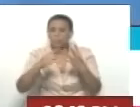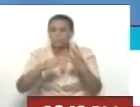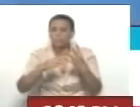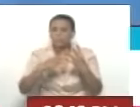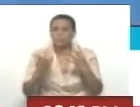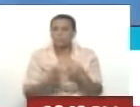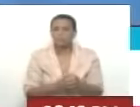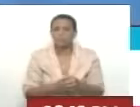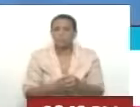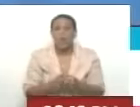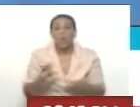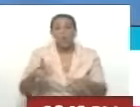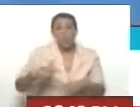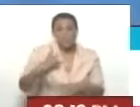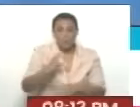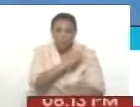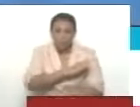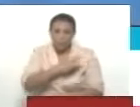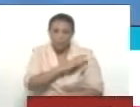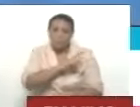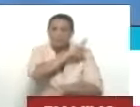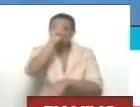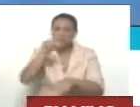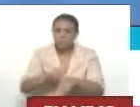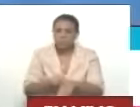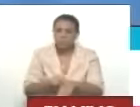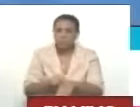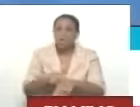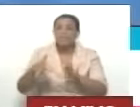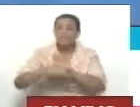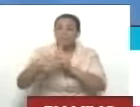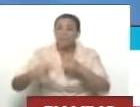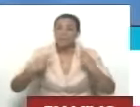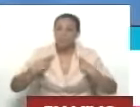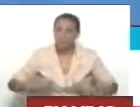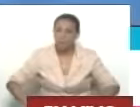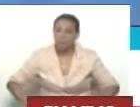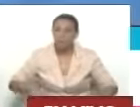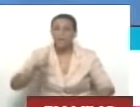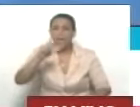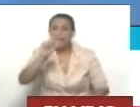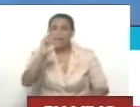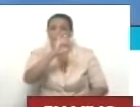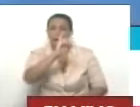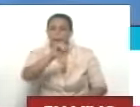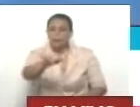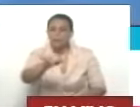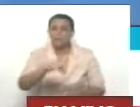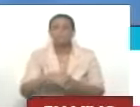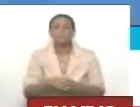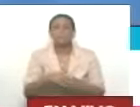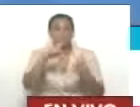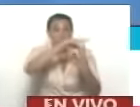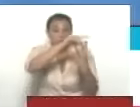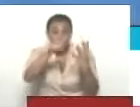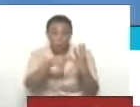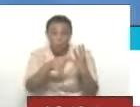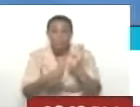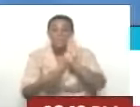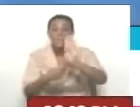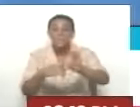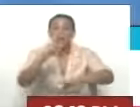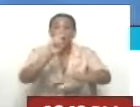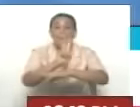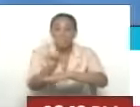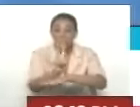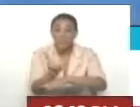el comisionado nacional de derechos humanos, Larry Daboe. Ellos representaron a